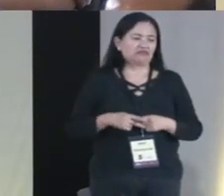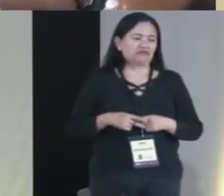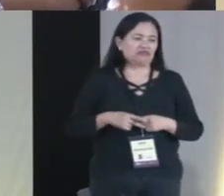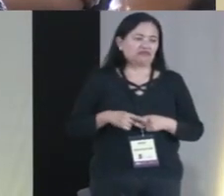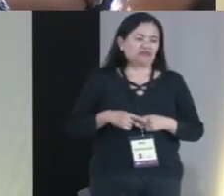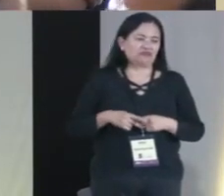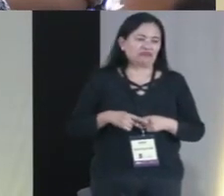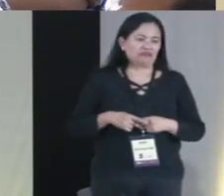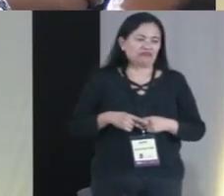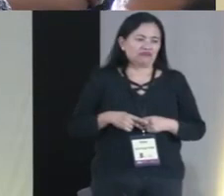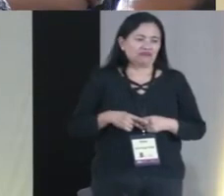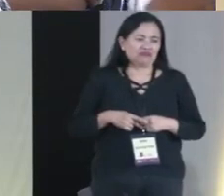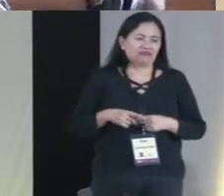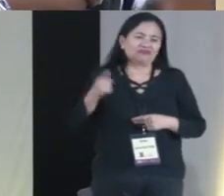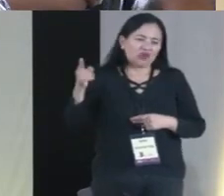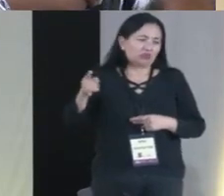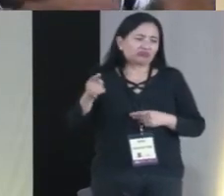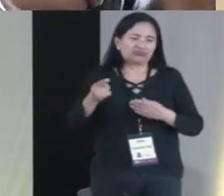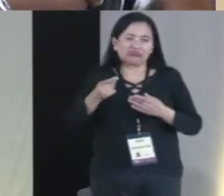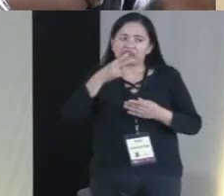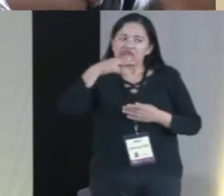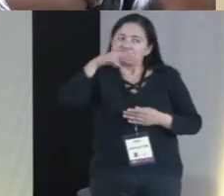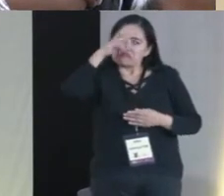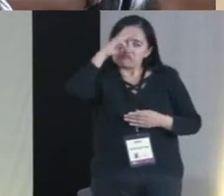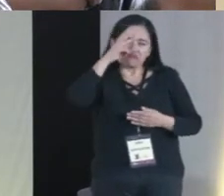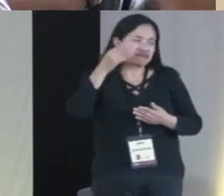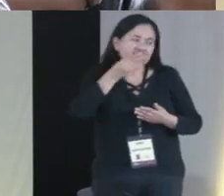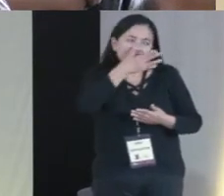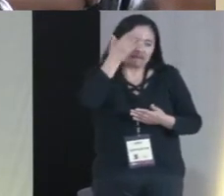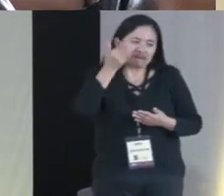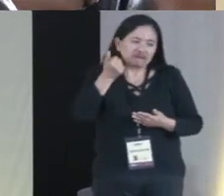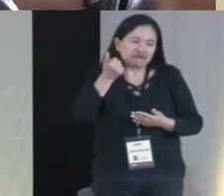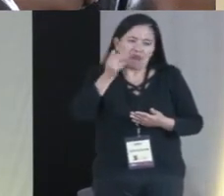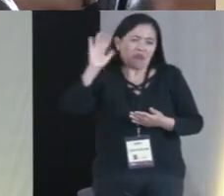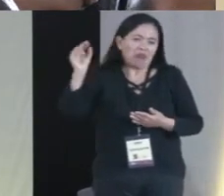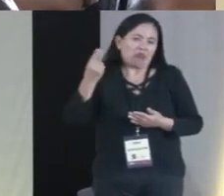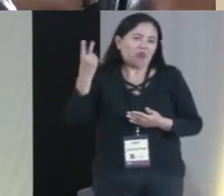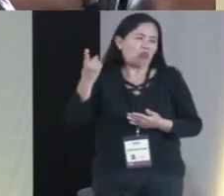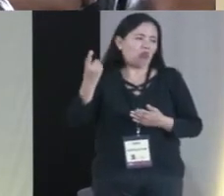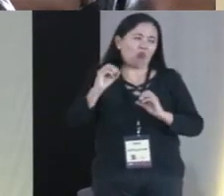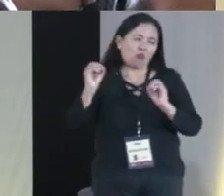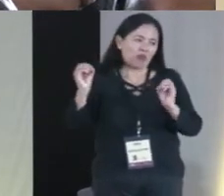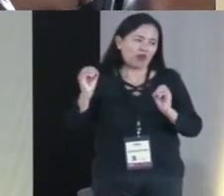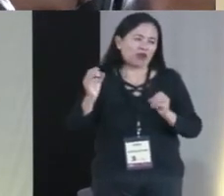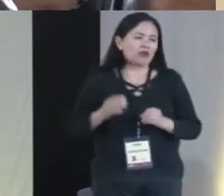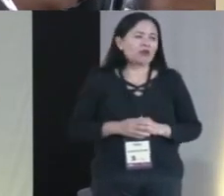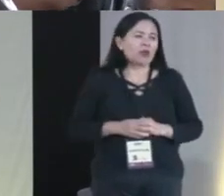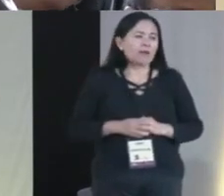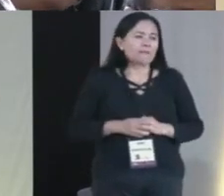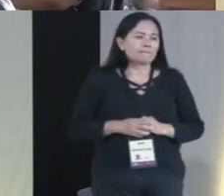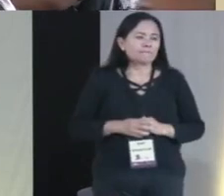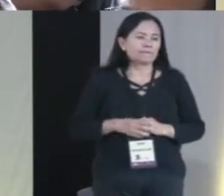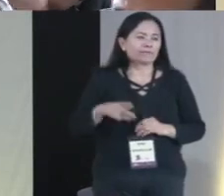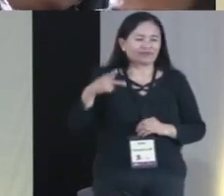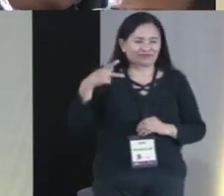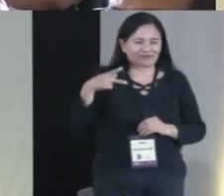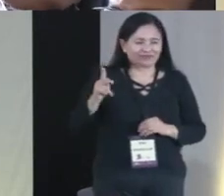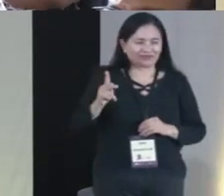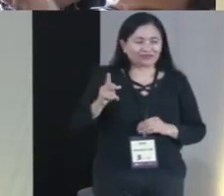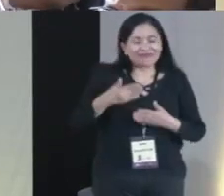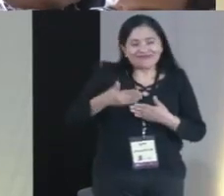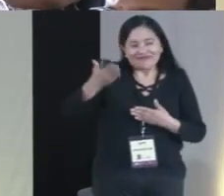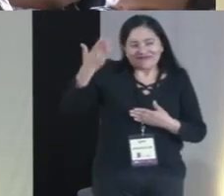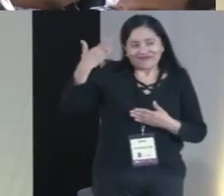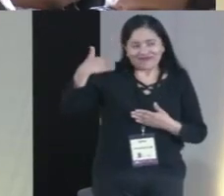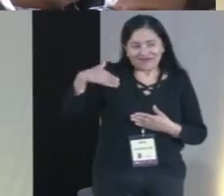efectivamente tenía pocos estudios, o no estuvo en una gran universidad, pero hay que reconocer